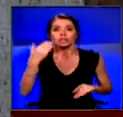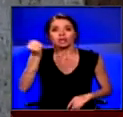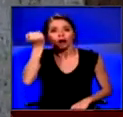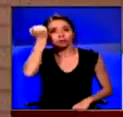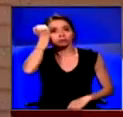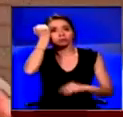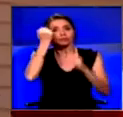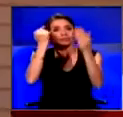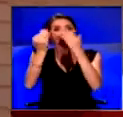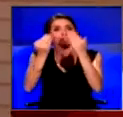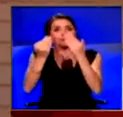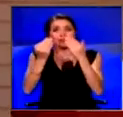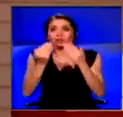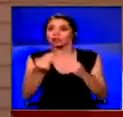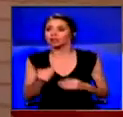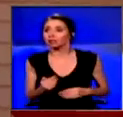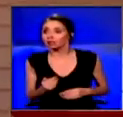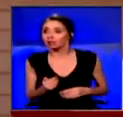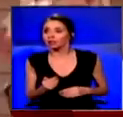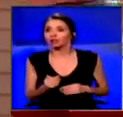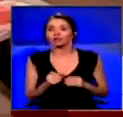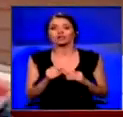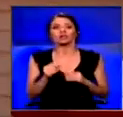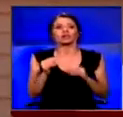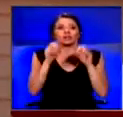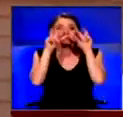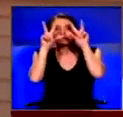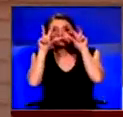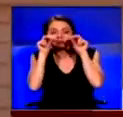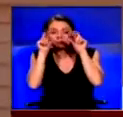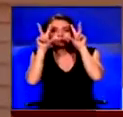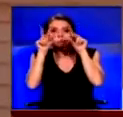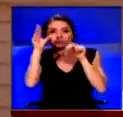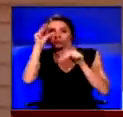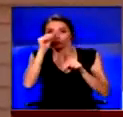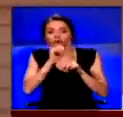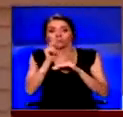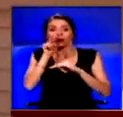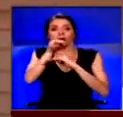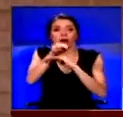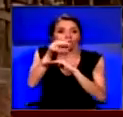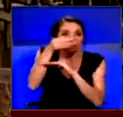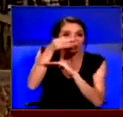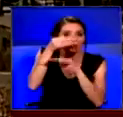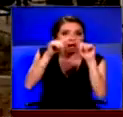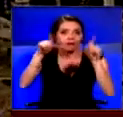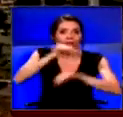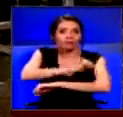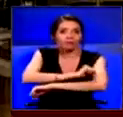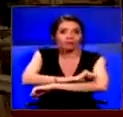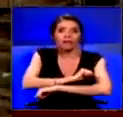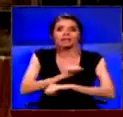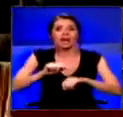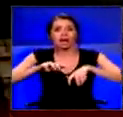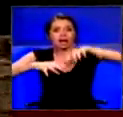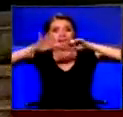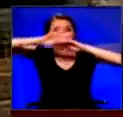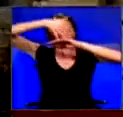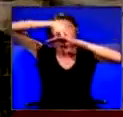psicológicamente están afectados. Pero... En la noche dormimos a rato, mirando por la ventana, y preocupante. Casas al borde de